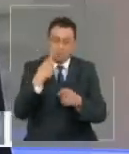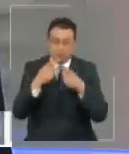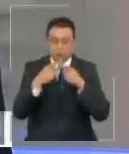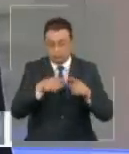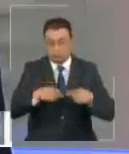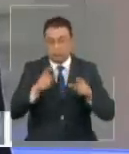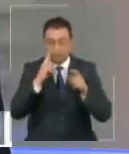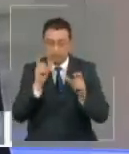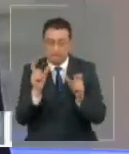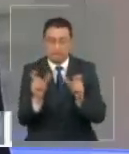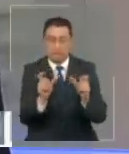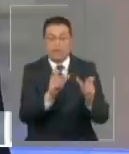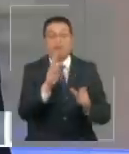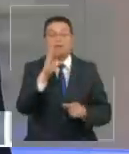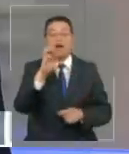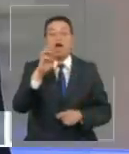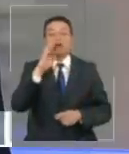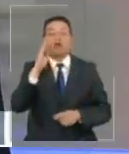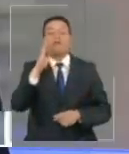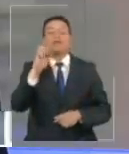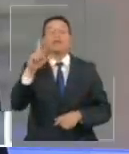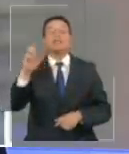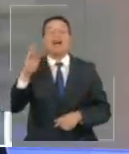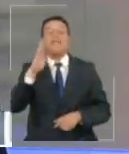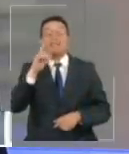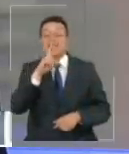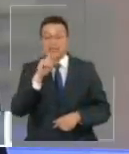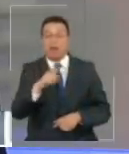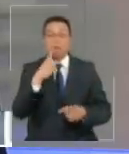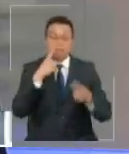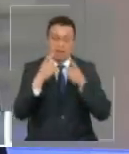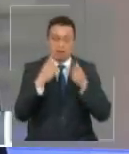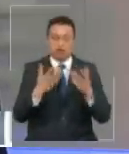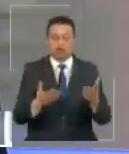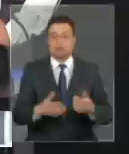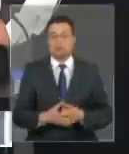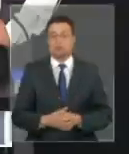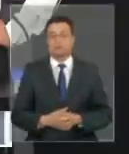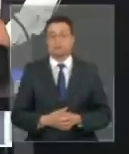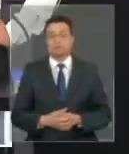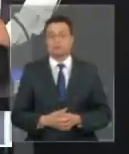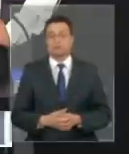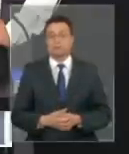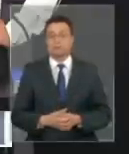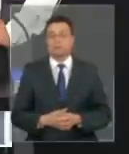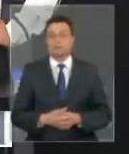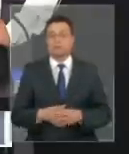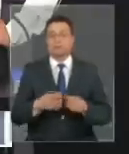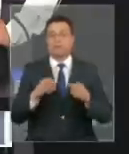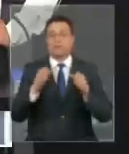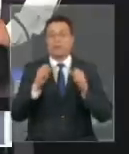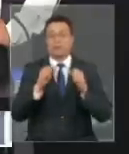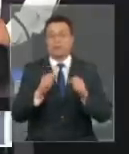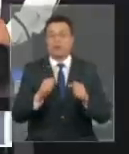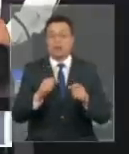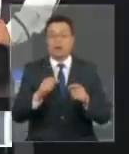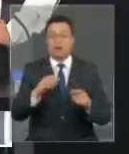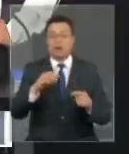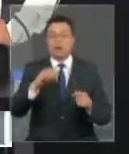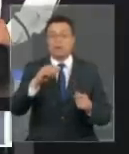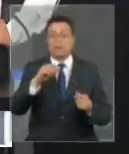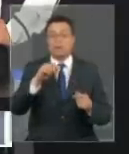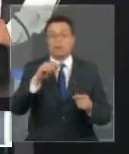de fiscalizaciones en el barrio Bellavista y que eran bastante peligrosas. Daniel, ¿puedes hacer otra pregunta de 30 segundos a